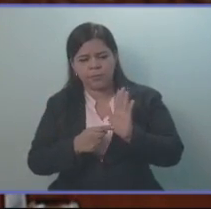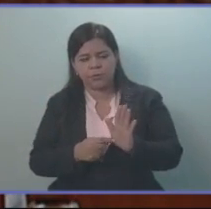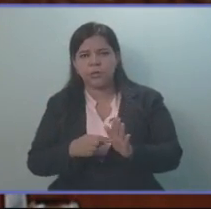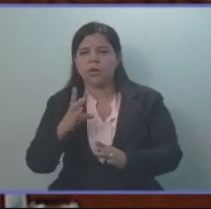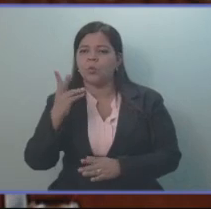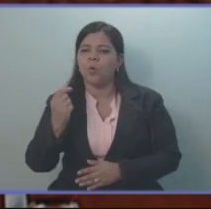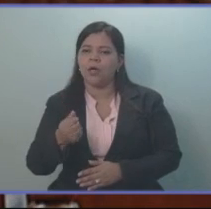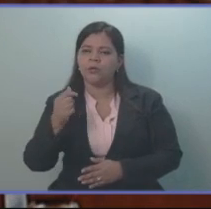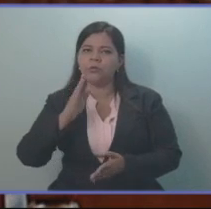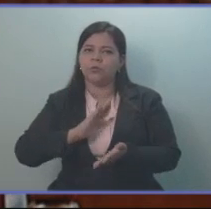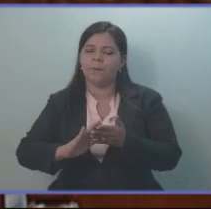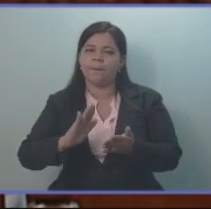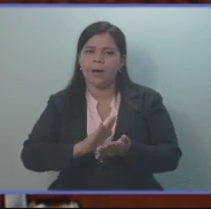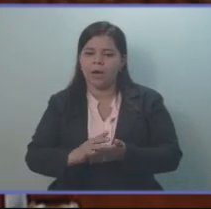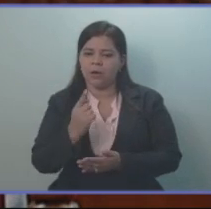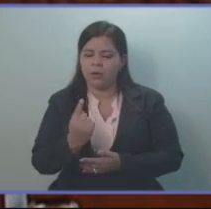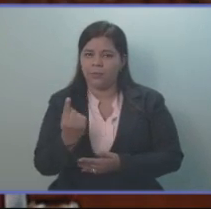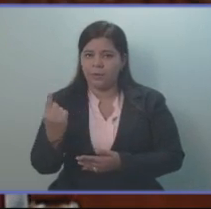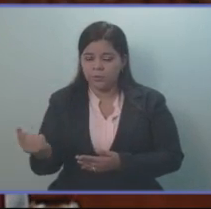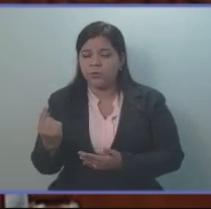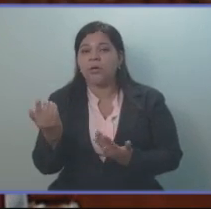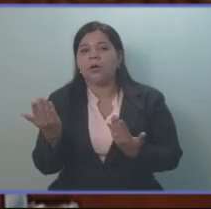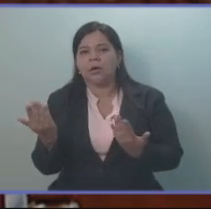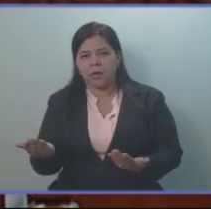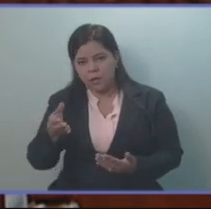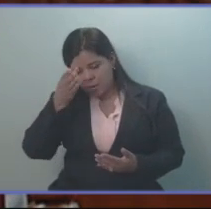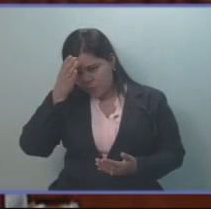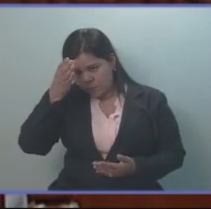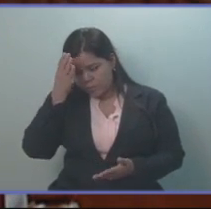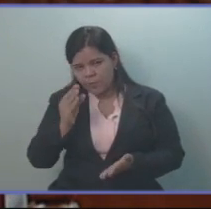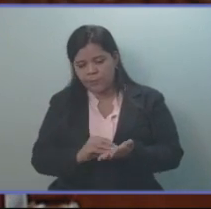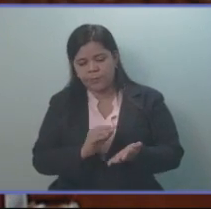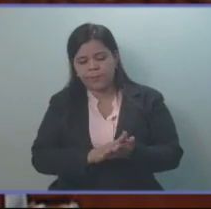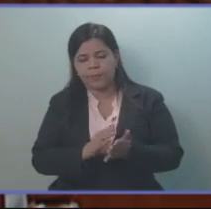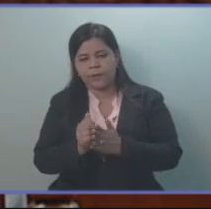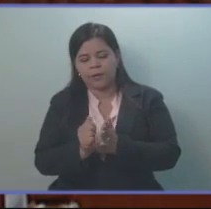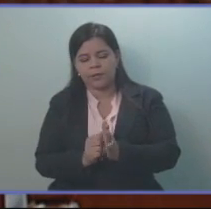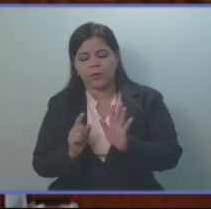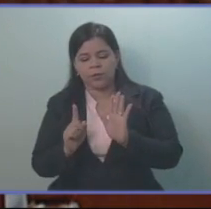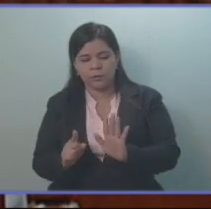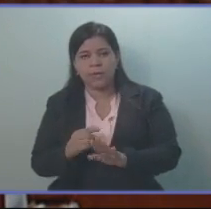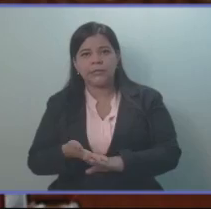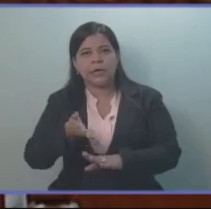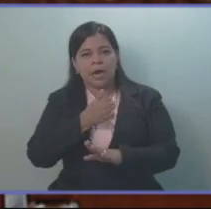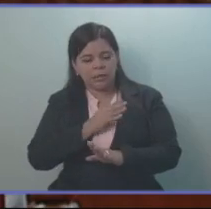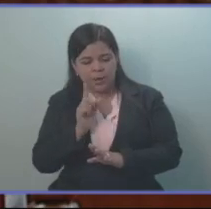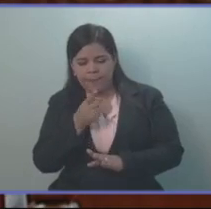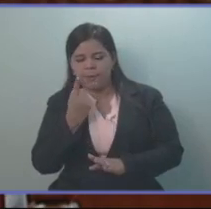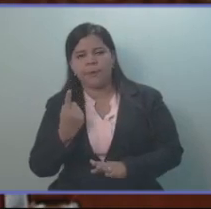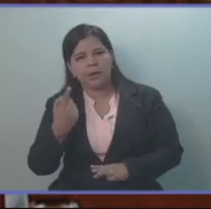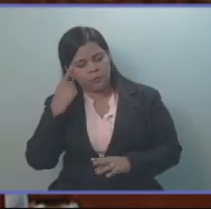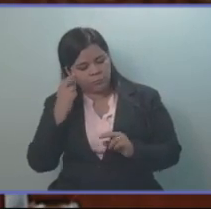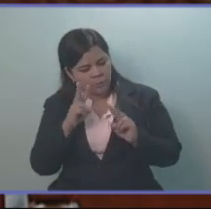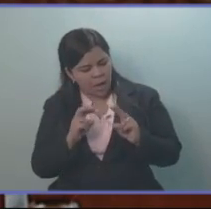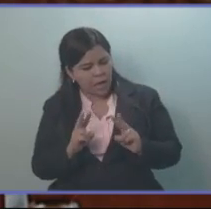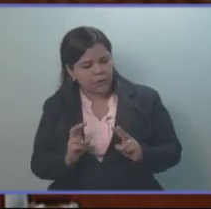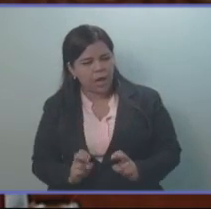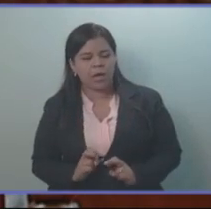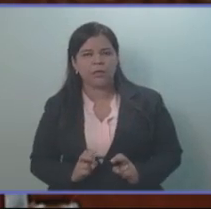que deberán pagar el asociado en el concepto que se detalla en el artículo 6 de esta ley, previo análisis y resolución por